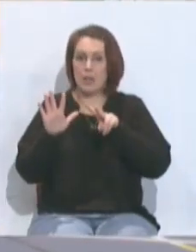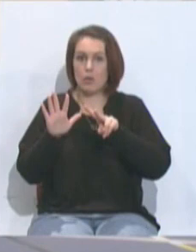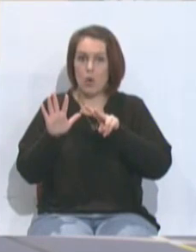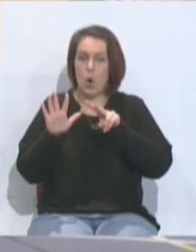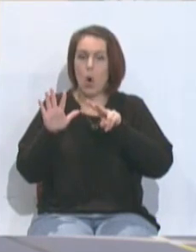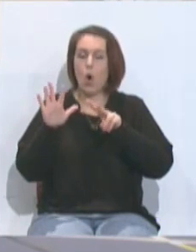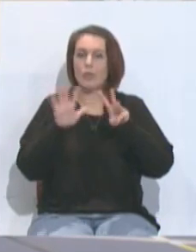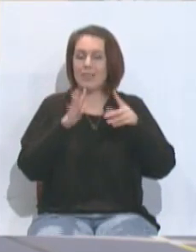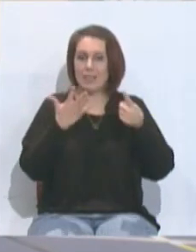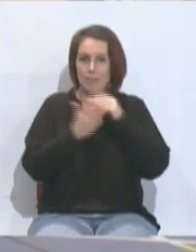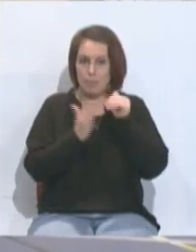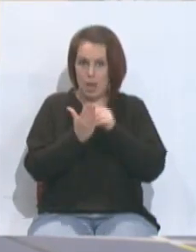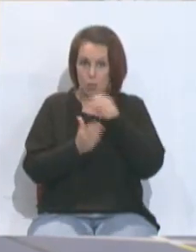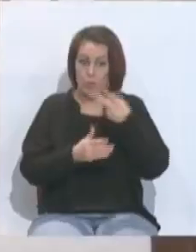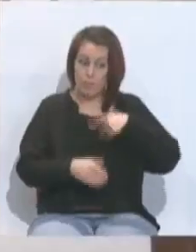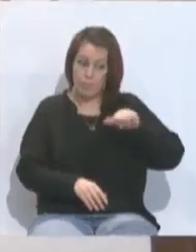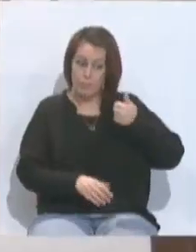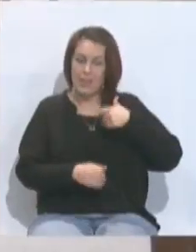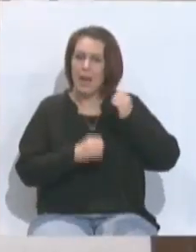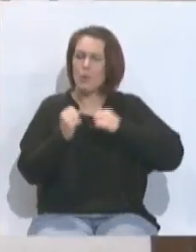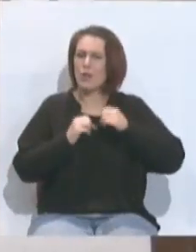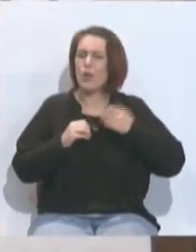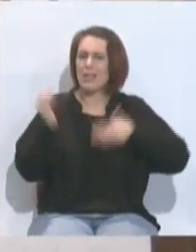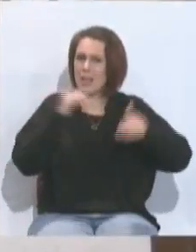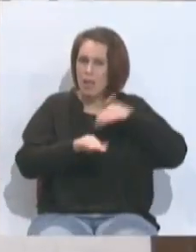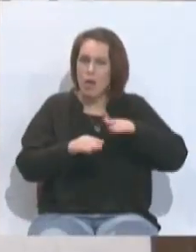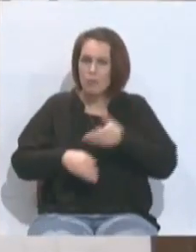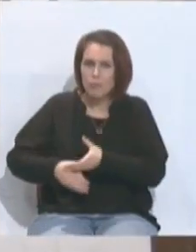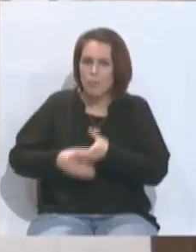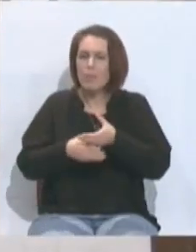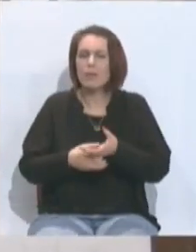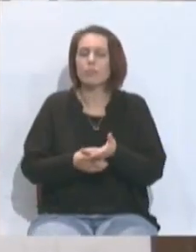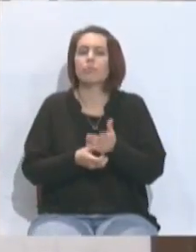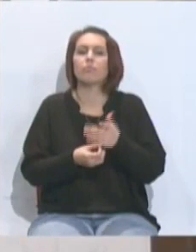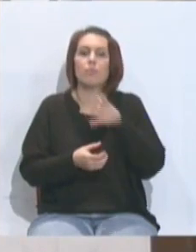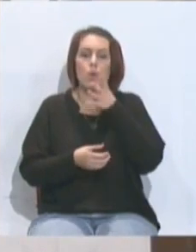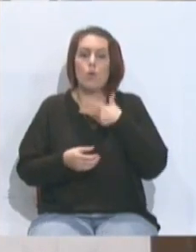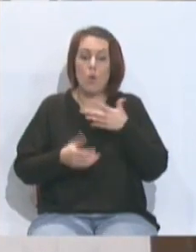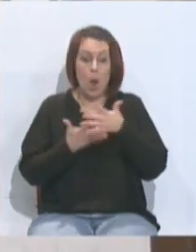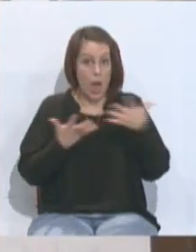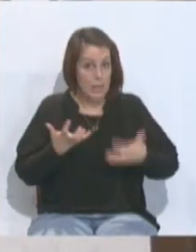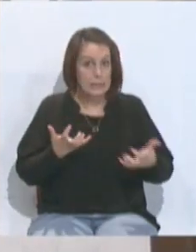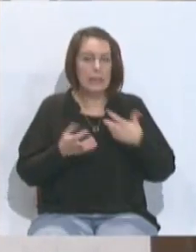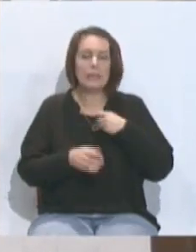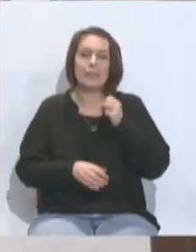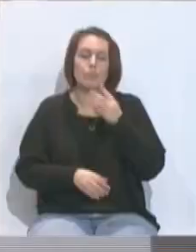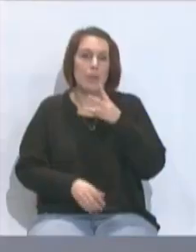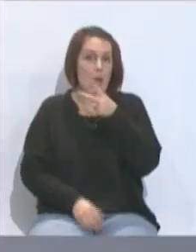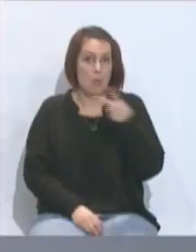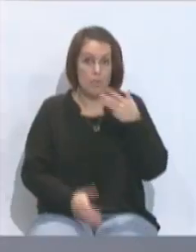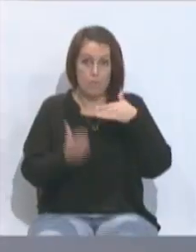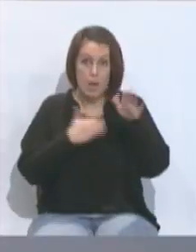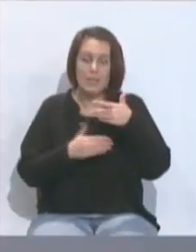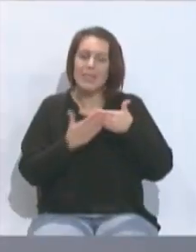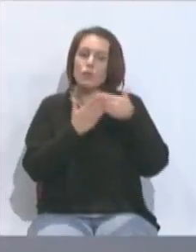786.000 euros. Además, se ha aprobado la celebración de campeonatos de natación y rugby y se ha adjudicado por la vía de urgencia, por más de 3.000 euros,